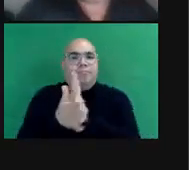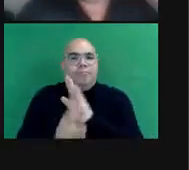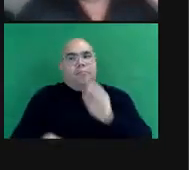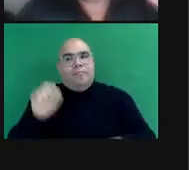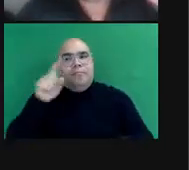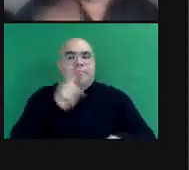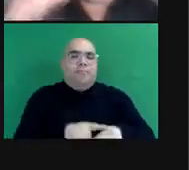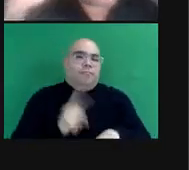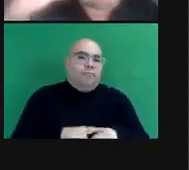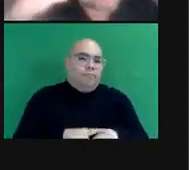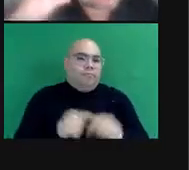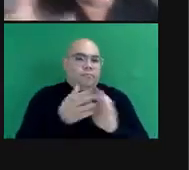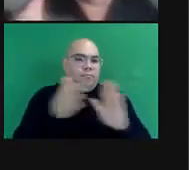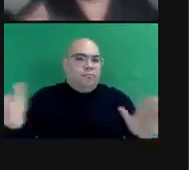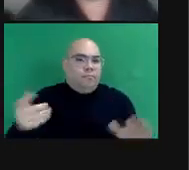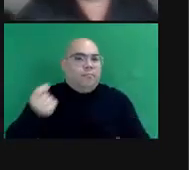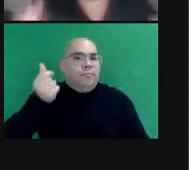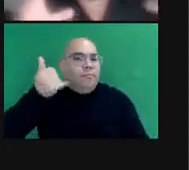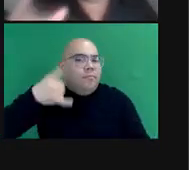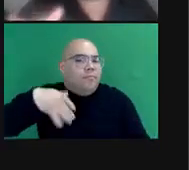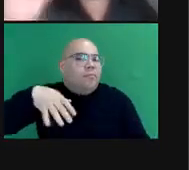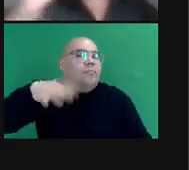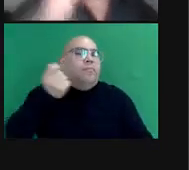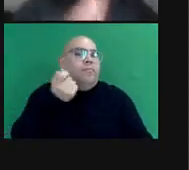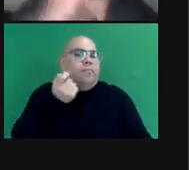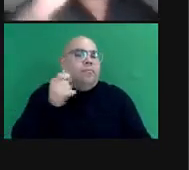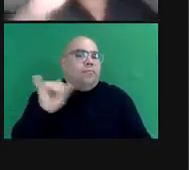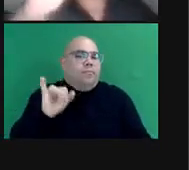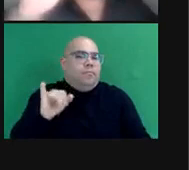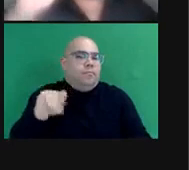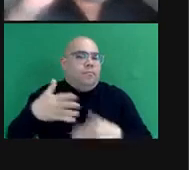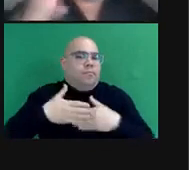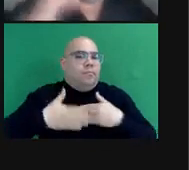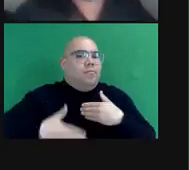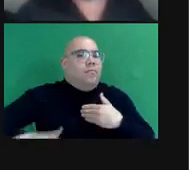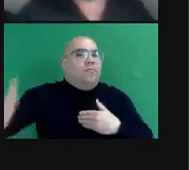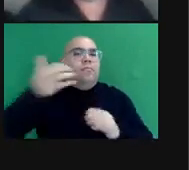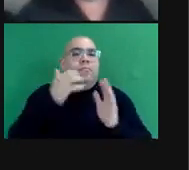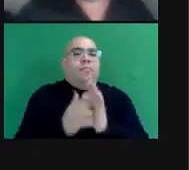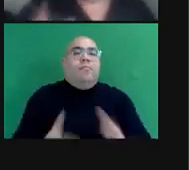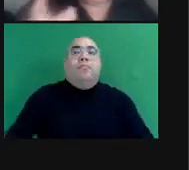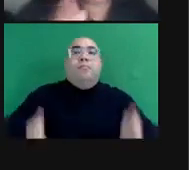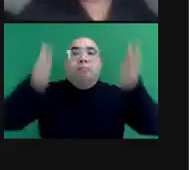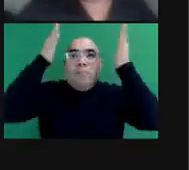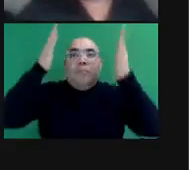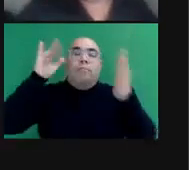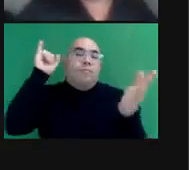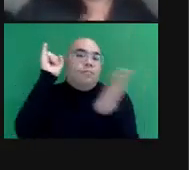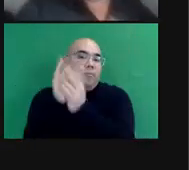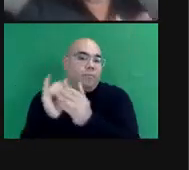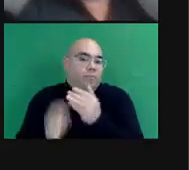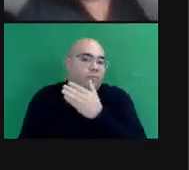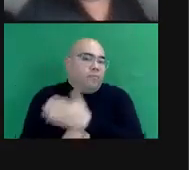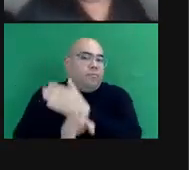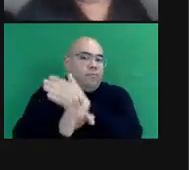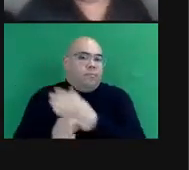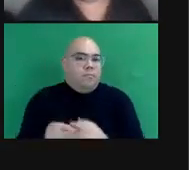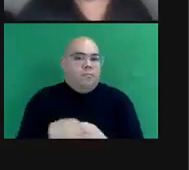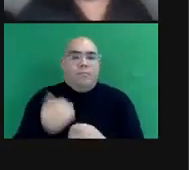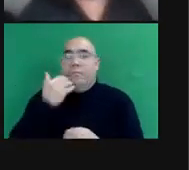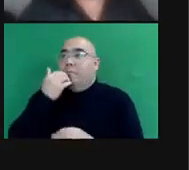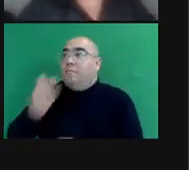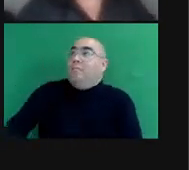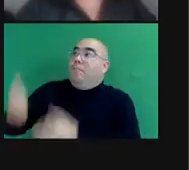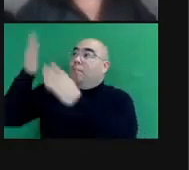edad, casi que se pretende que tenga la edad que va a tener el edificio, que solamente va a desaparecer si desaparece el